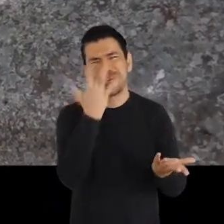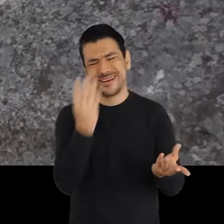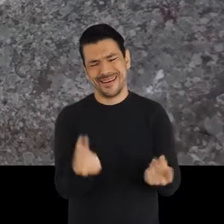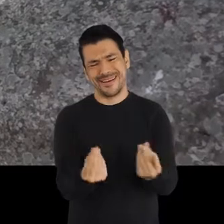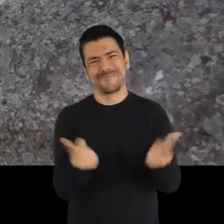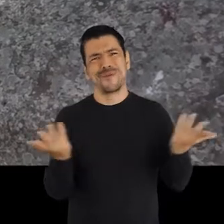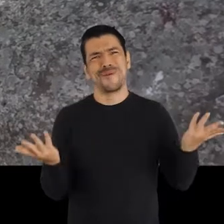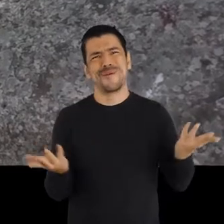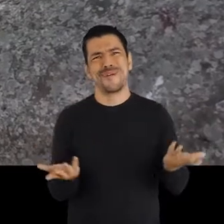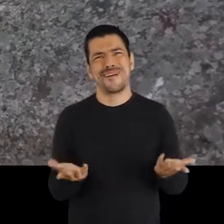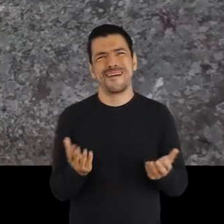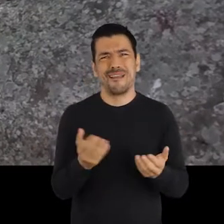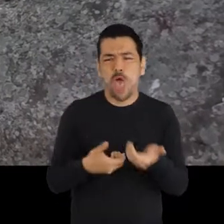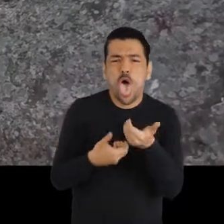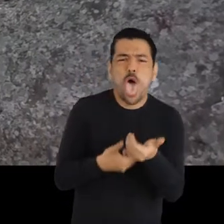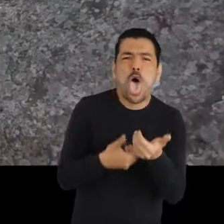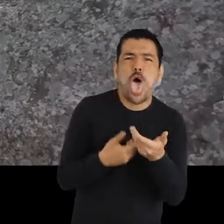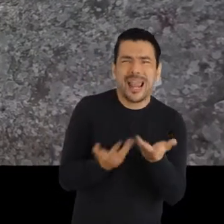¡Rápido, esclavos! ¡Rápido!